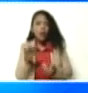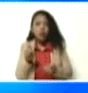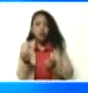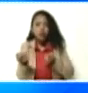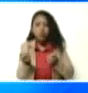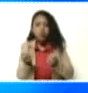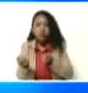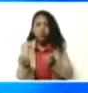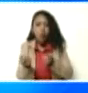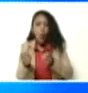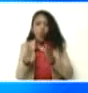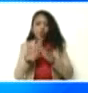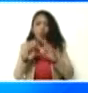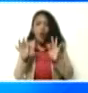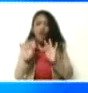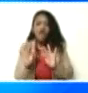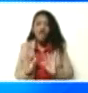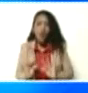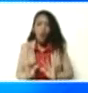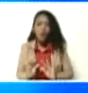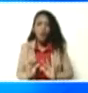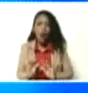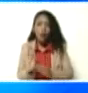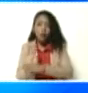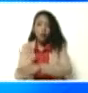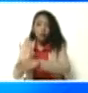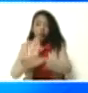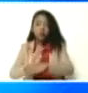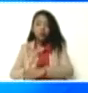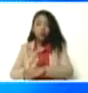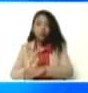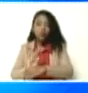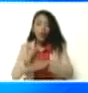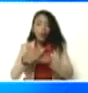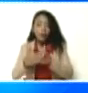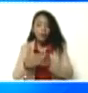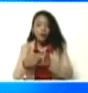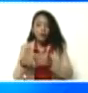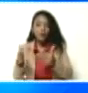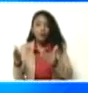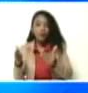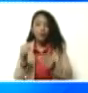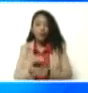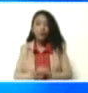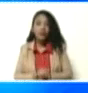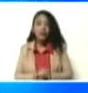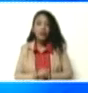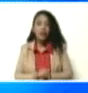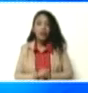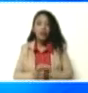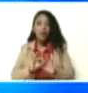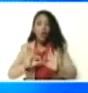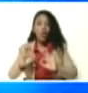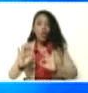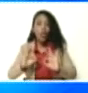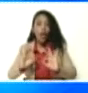con todas las medidas de bioseguridad la reapertura de los